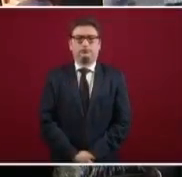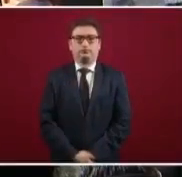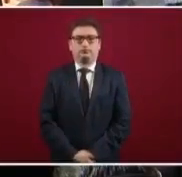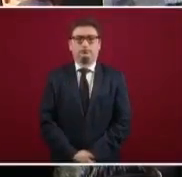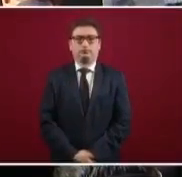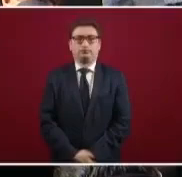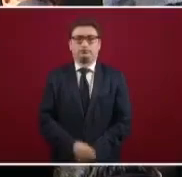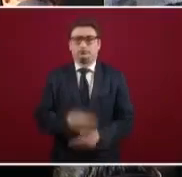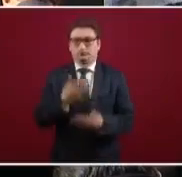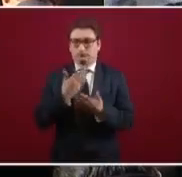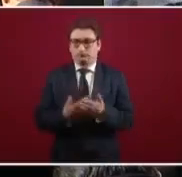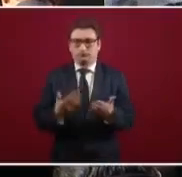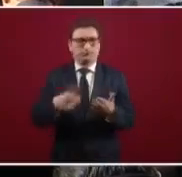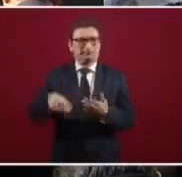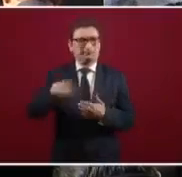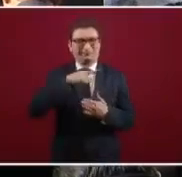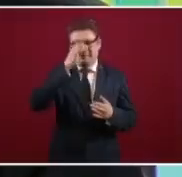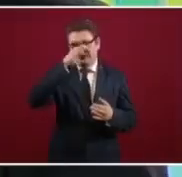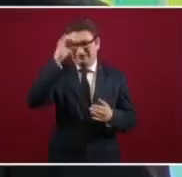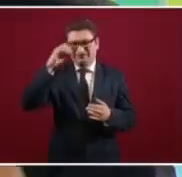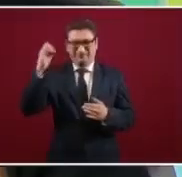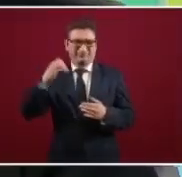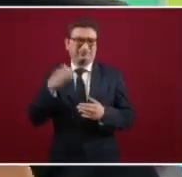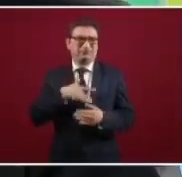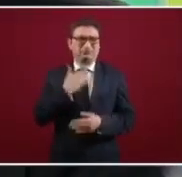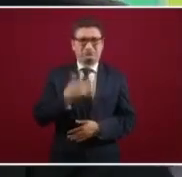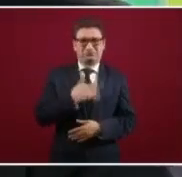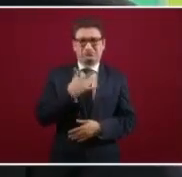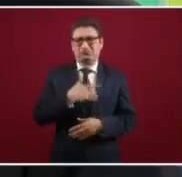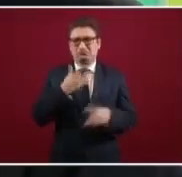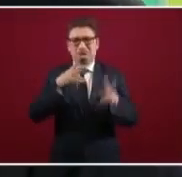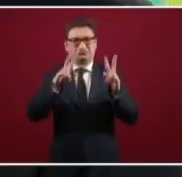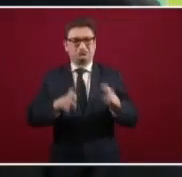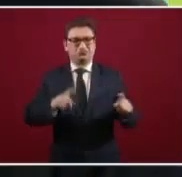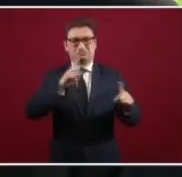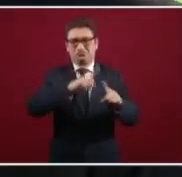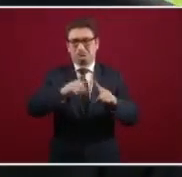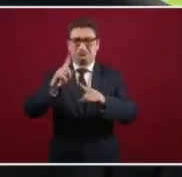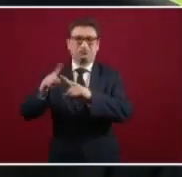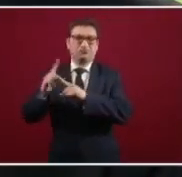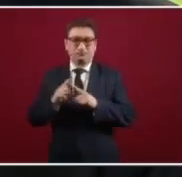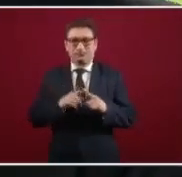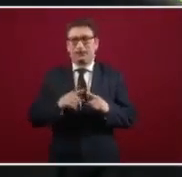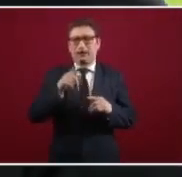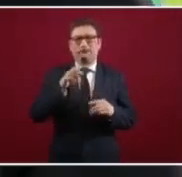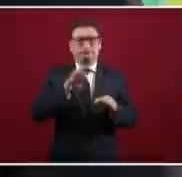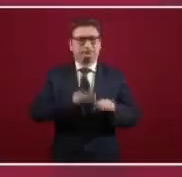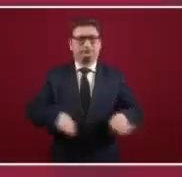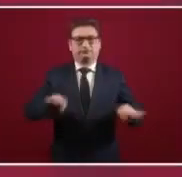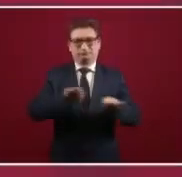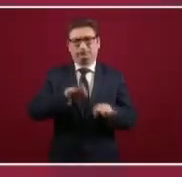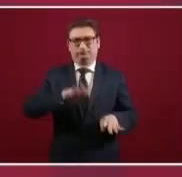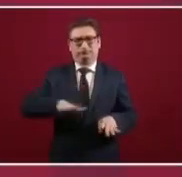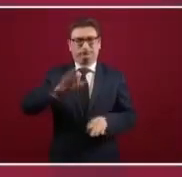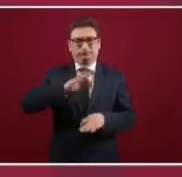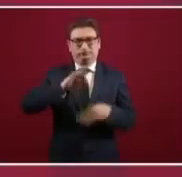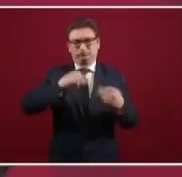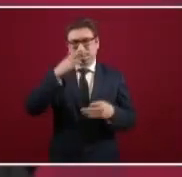es que ahora que están opinando sobre distintos temas es importante recordar esto